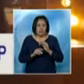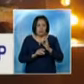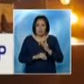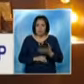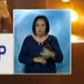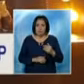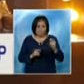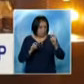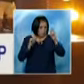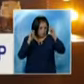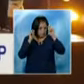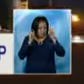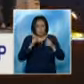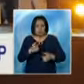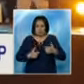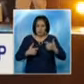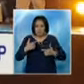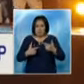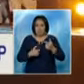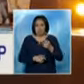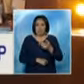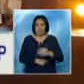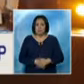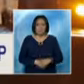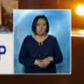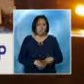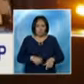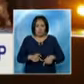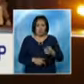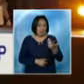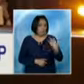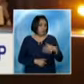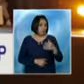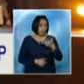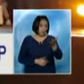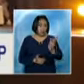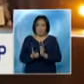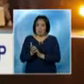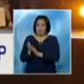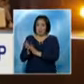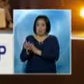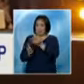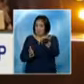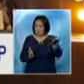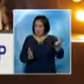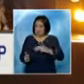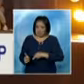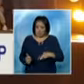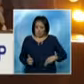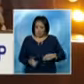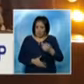Esa, como un hip hopper, como rapero. ¡Esa! ¡Palma para nuestro ministro!